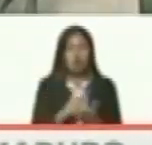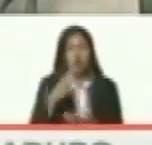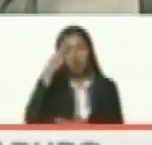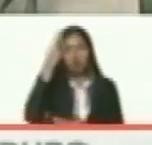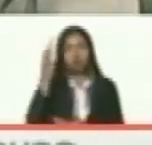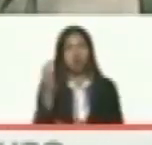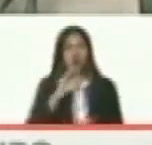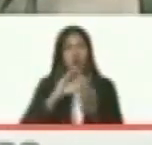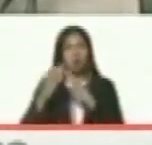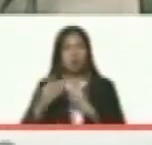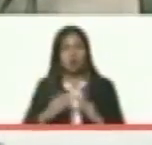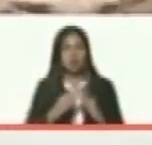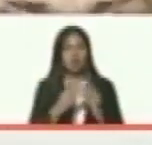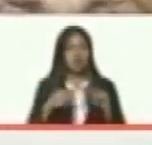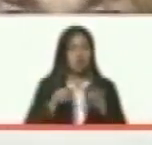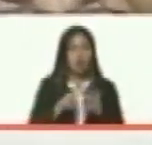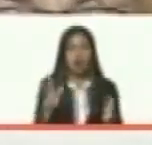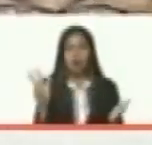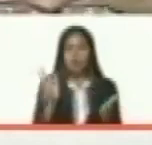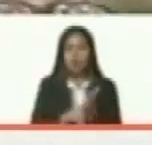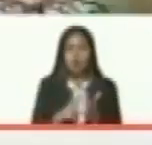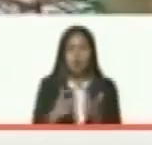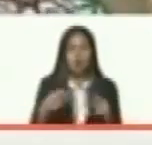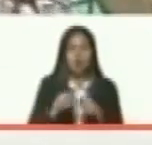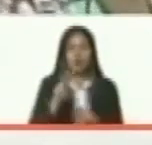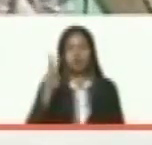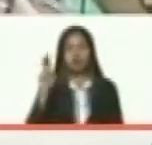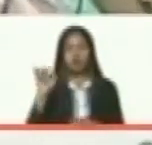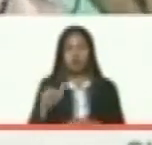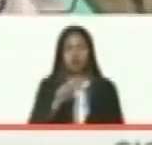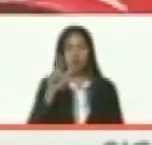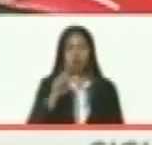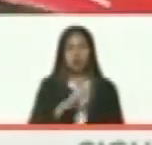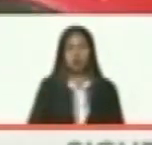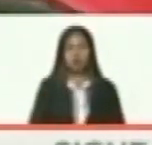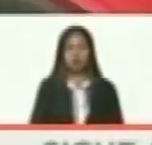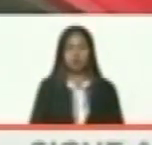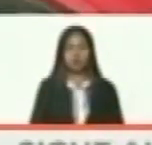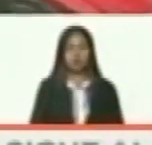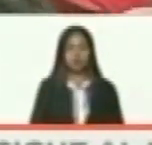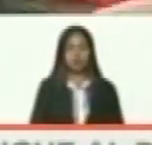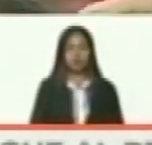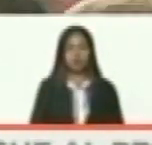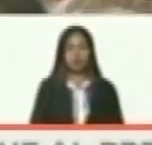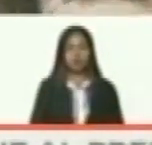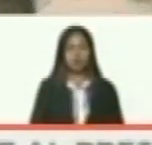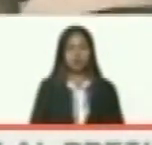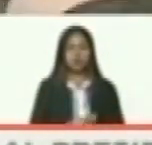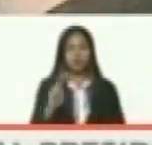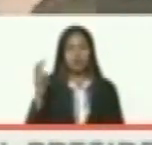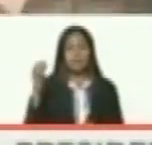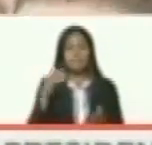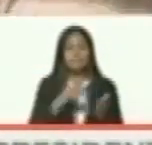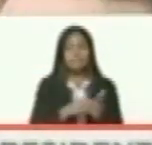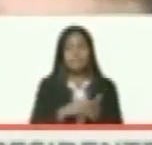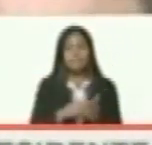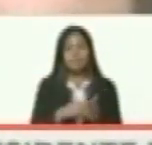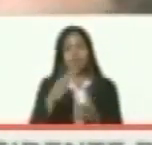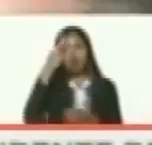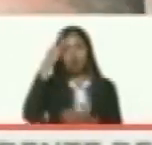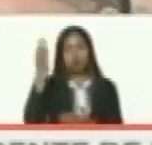consejos comunales, tal como usted lo aprobó el 2 de julio, 1000 consejos comunales, es